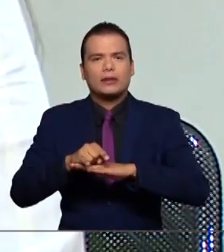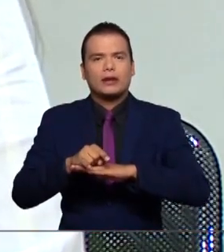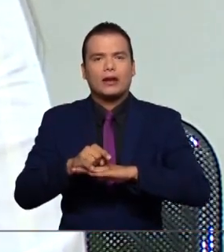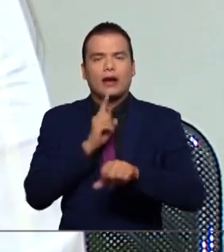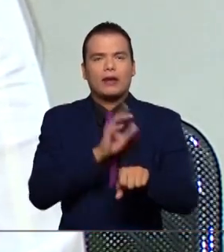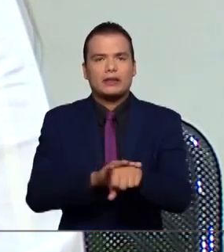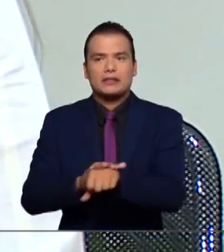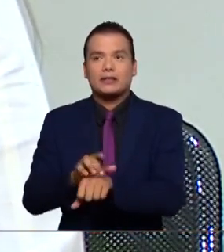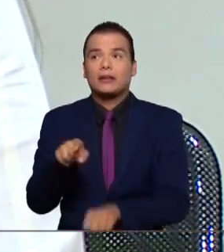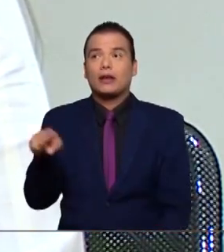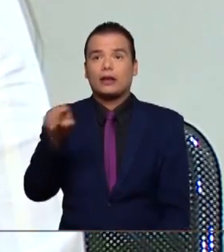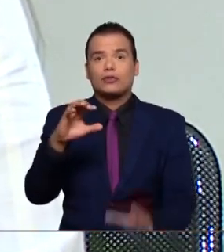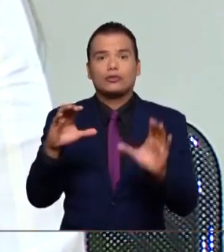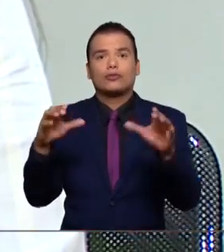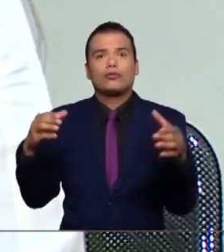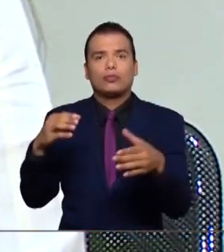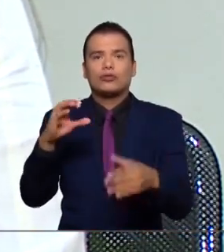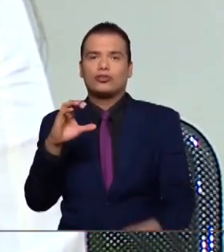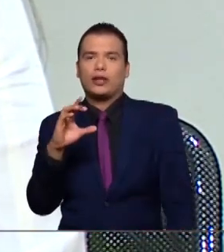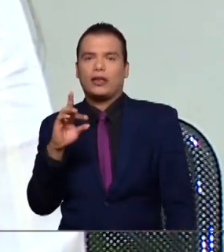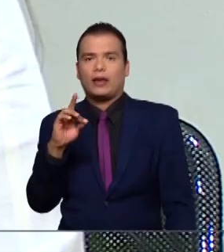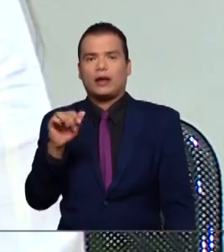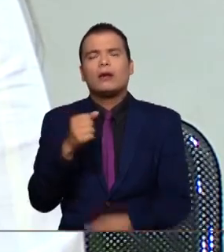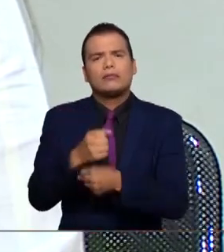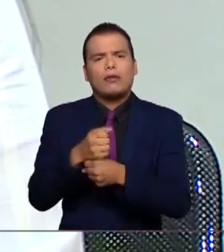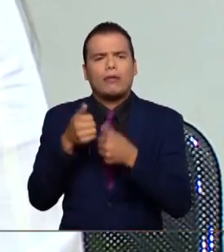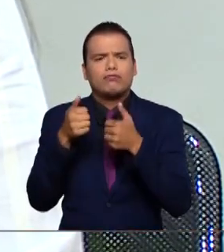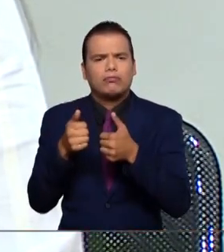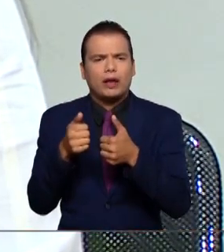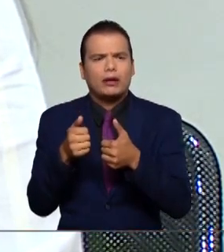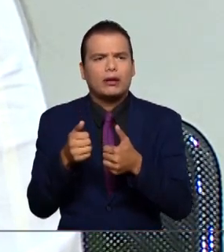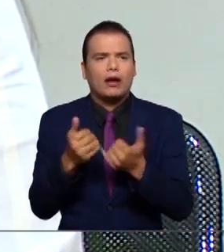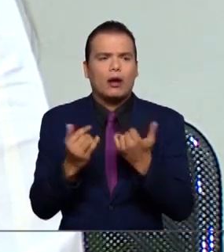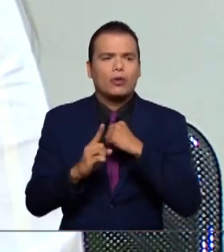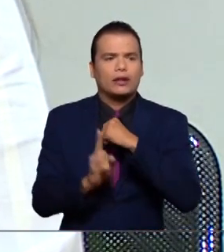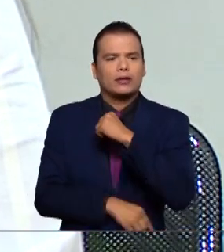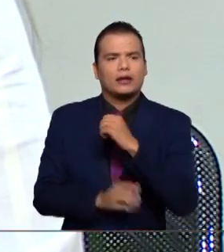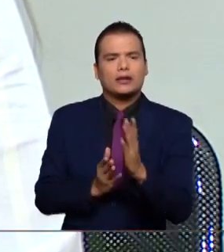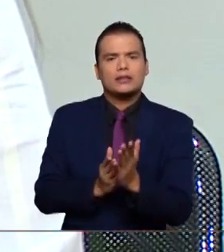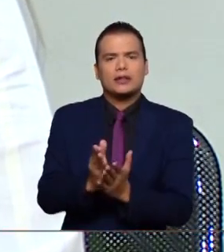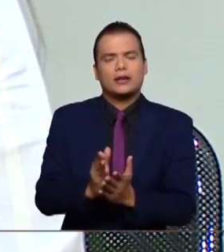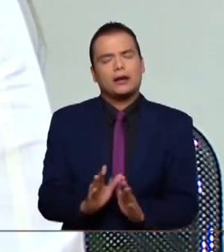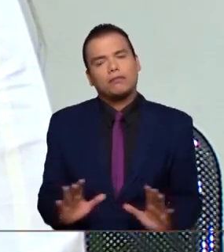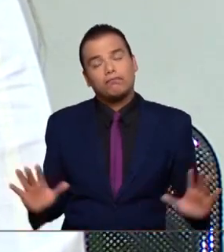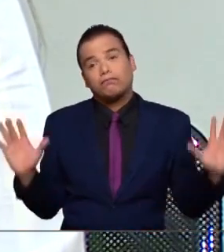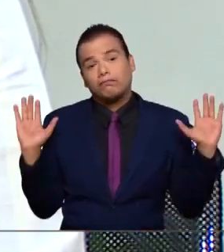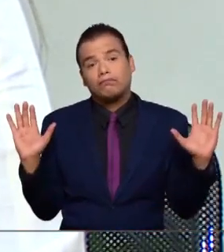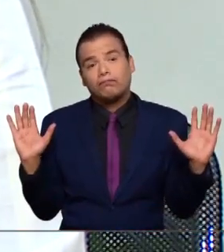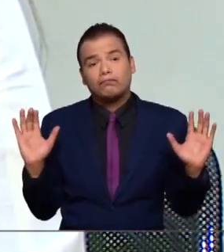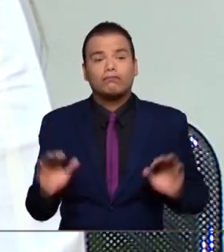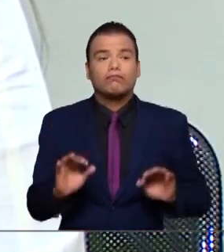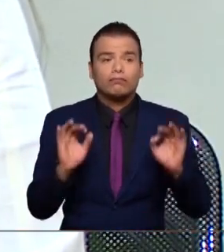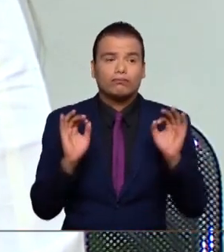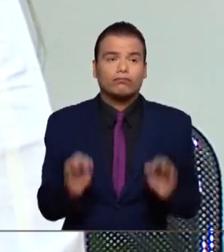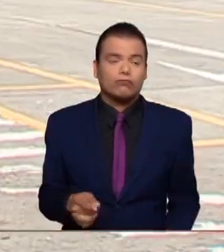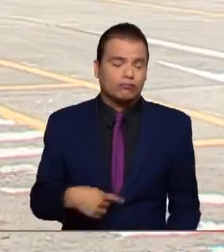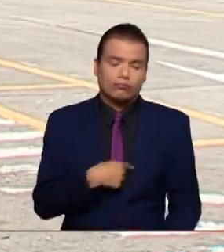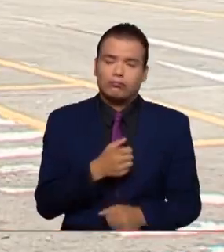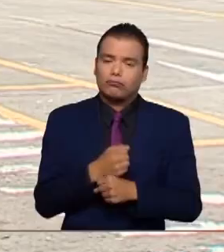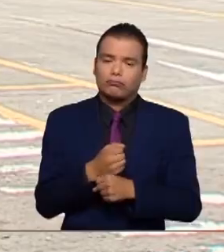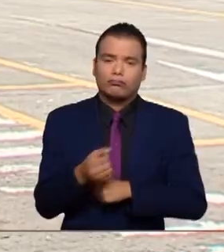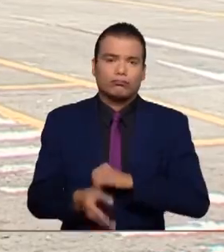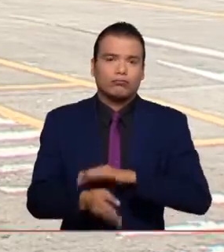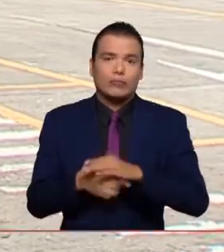eficaz. Lástima pues que haya quedado en firme la sanción y seguimos en la lucha frente al proceso.